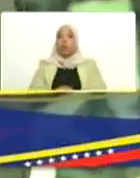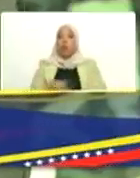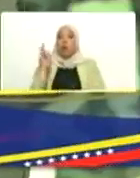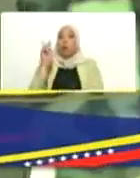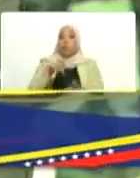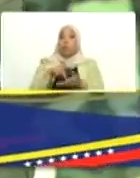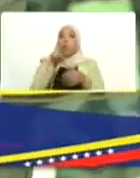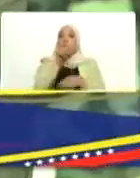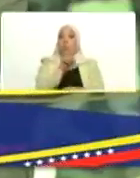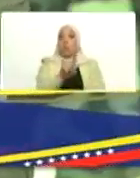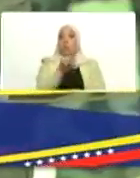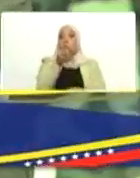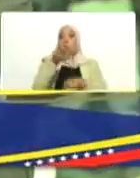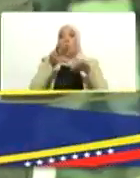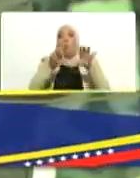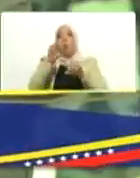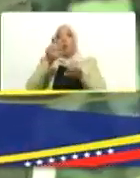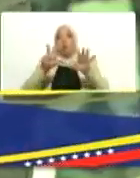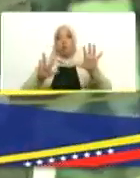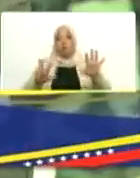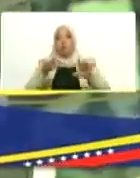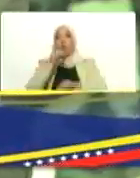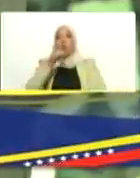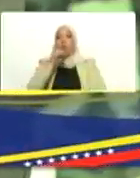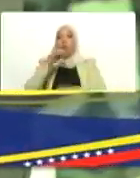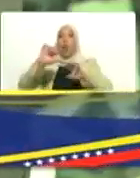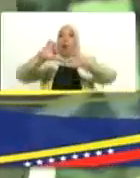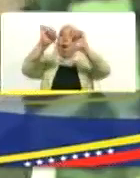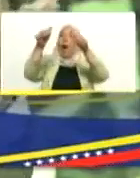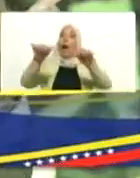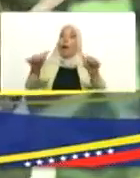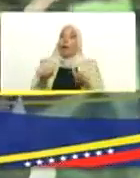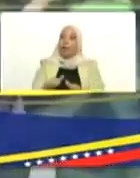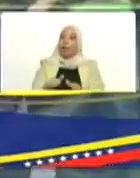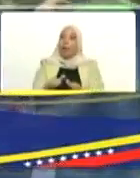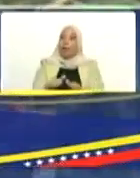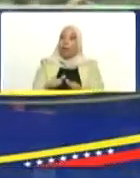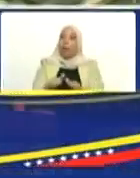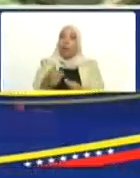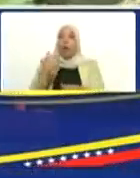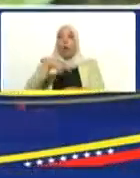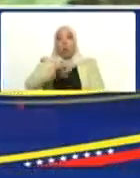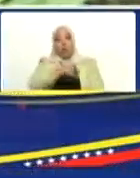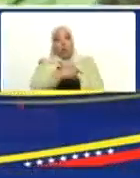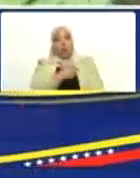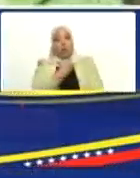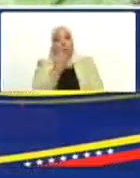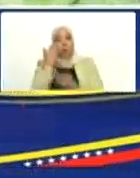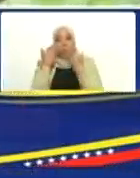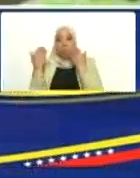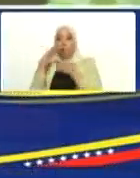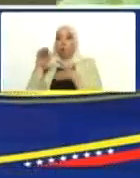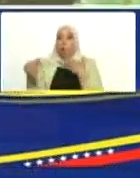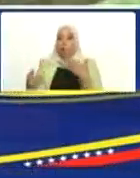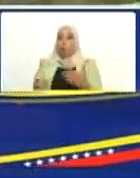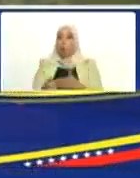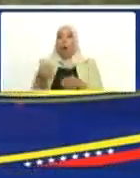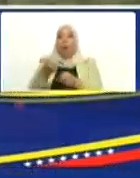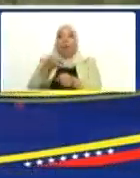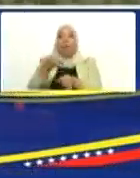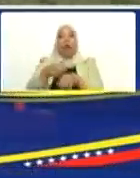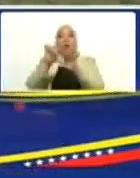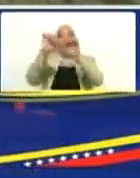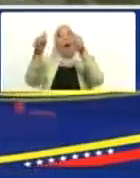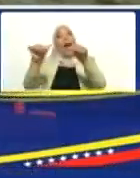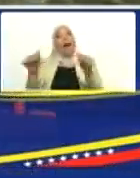de las 108 obras de arte que está premiada esta universidad con todas estas obras de arte, y